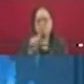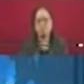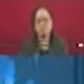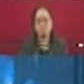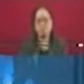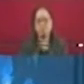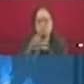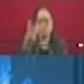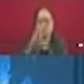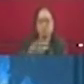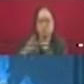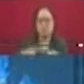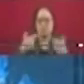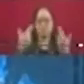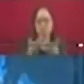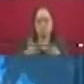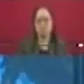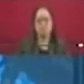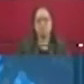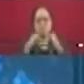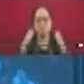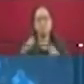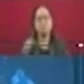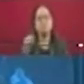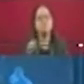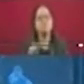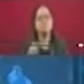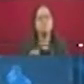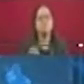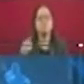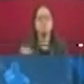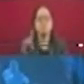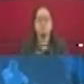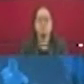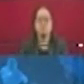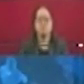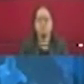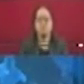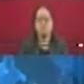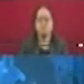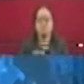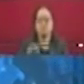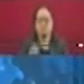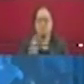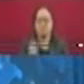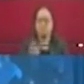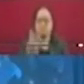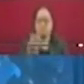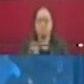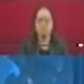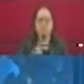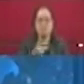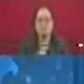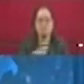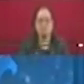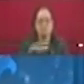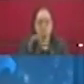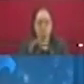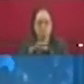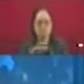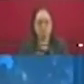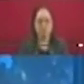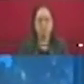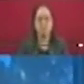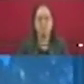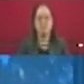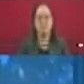digamos, electoral, yo creo que tendrá que ir a el Tribunal Electoral Federal, el cual ya en